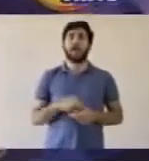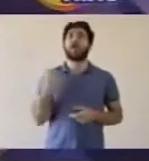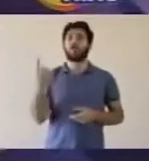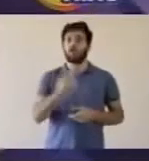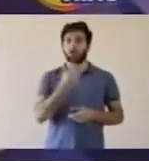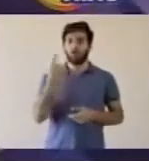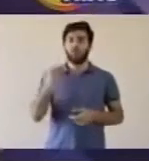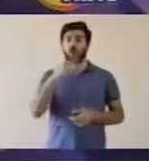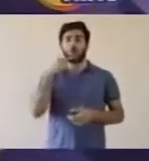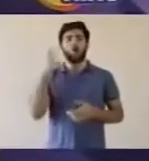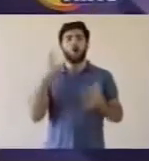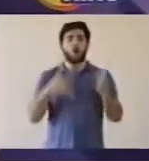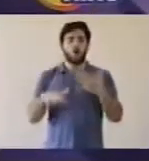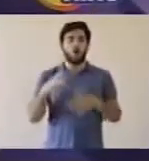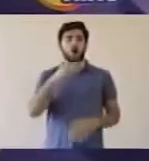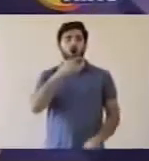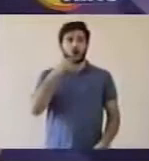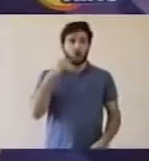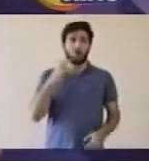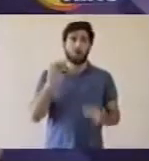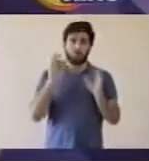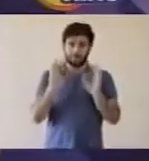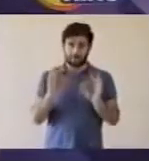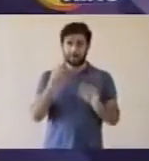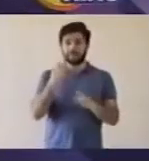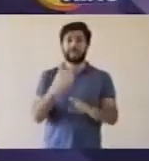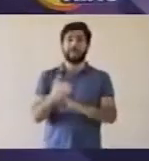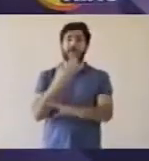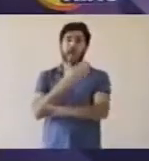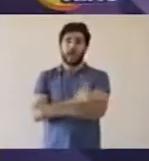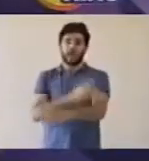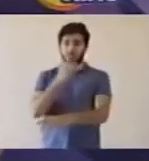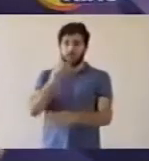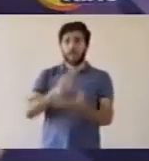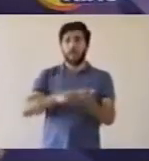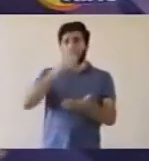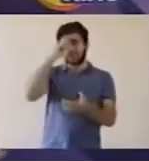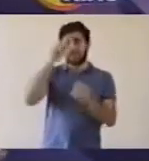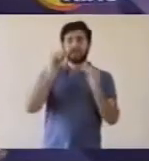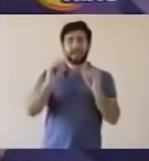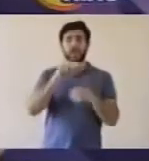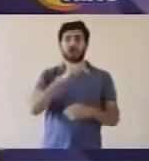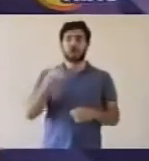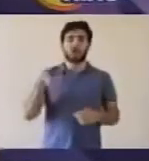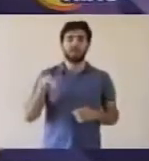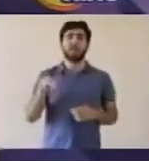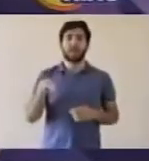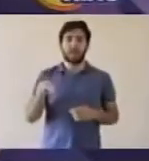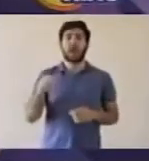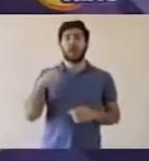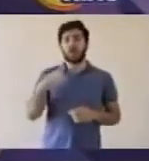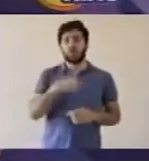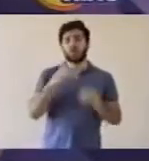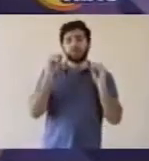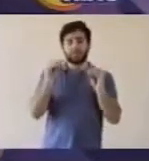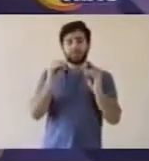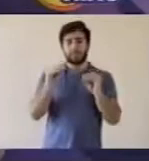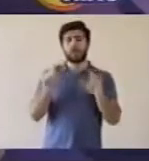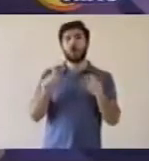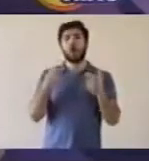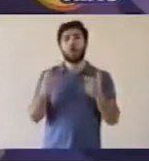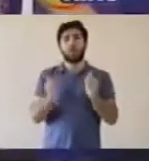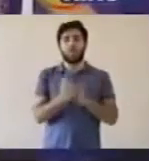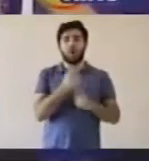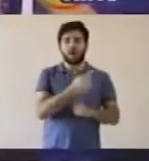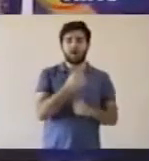Así es, todas son de color rojo. Antes de aprender el nombre en Xinka, vamos a recordar un vocabulario que ya